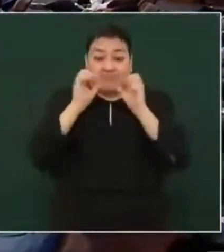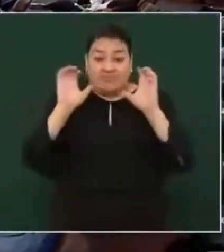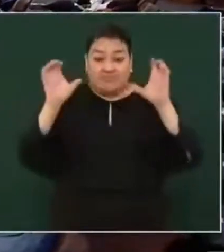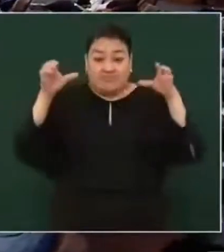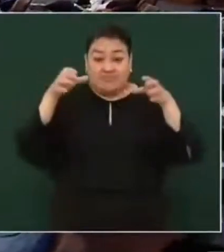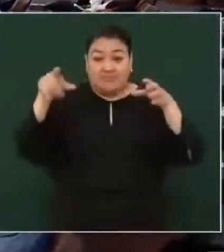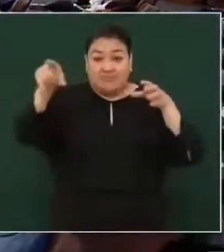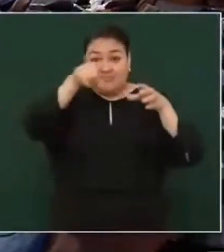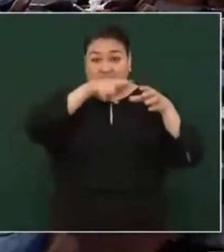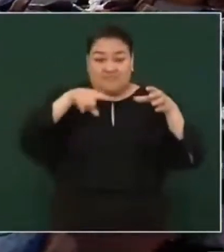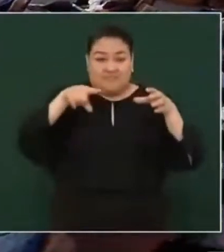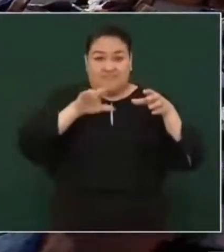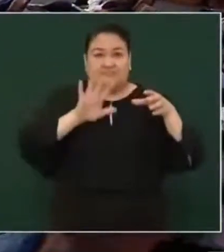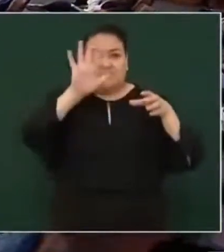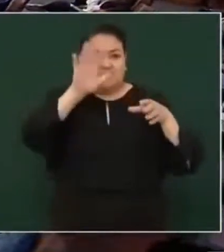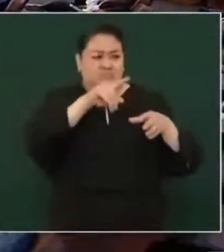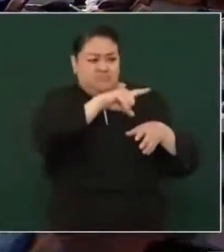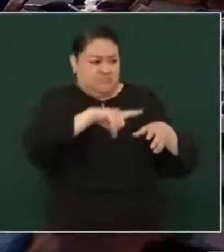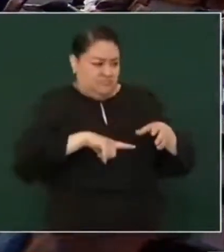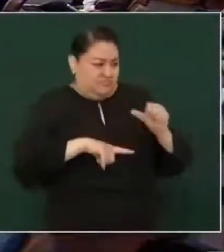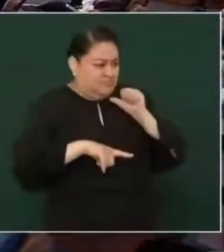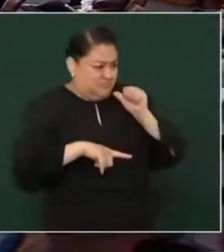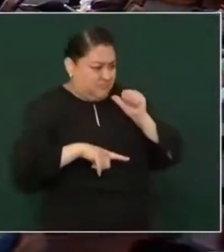las funciones de los gobiernos,